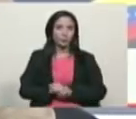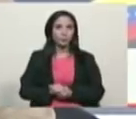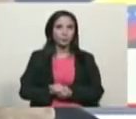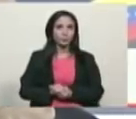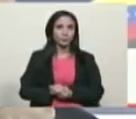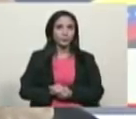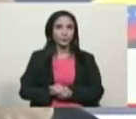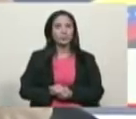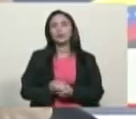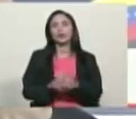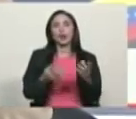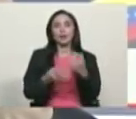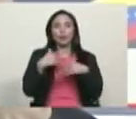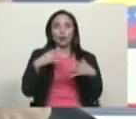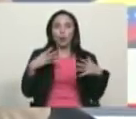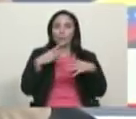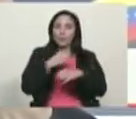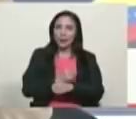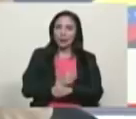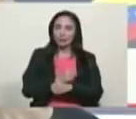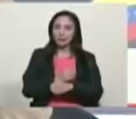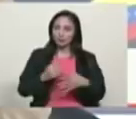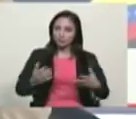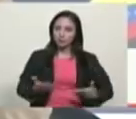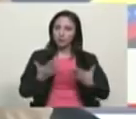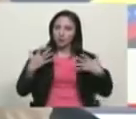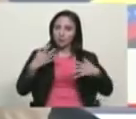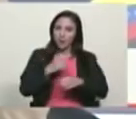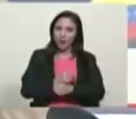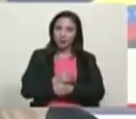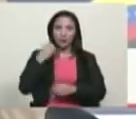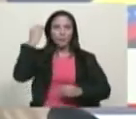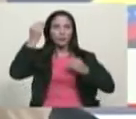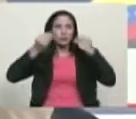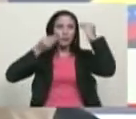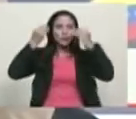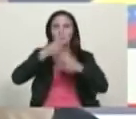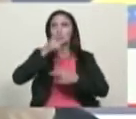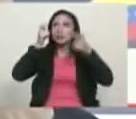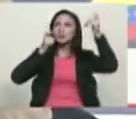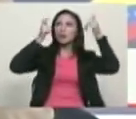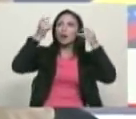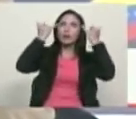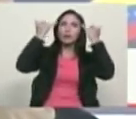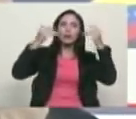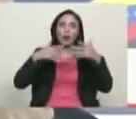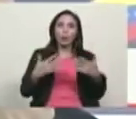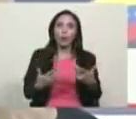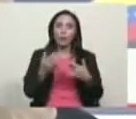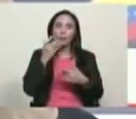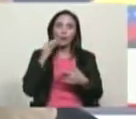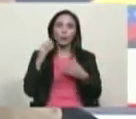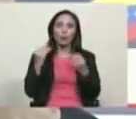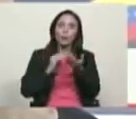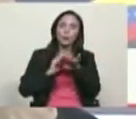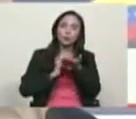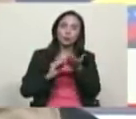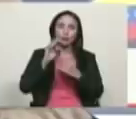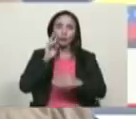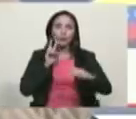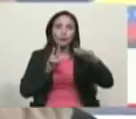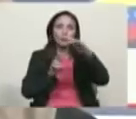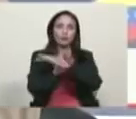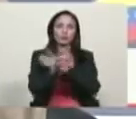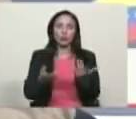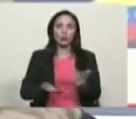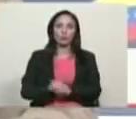esa luz de esperanza que era saber qué estaba pensando el comandante Hugo Chávez, cómo veía el futuro, qué